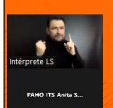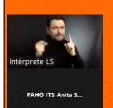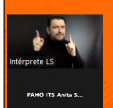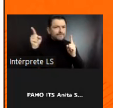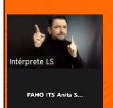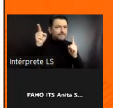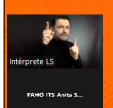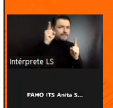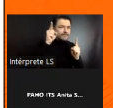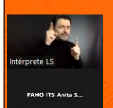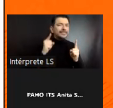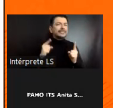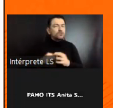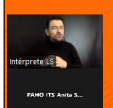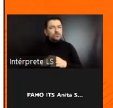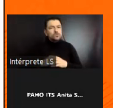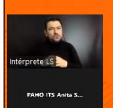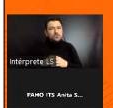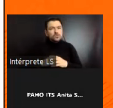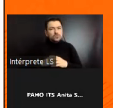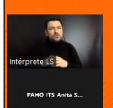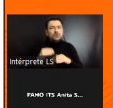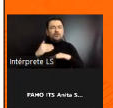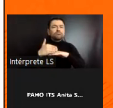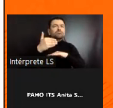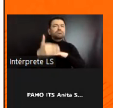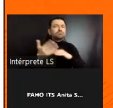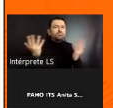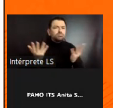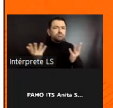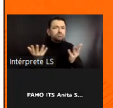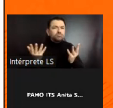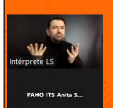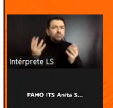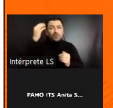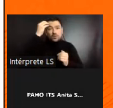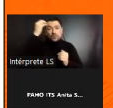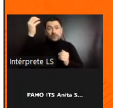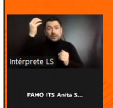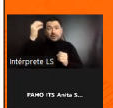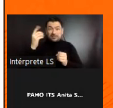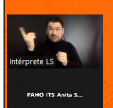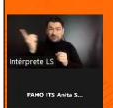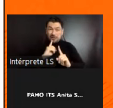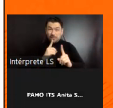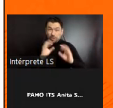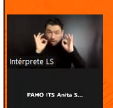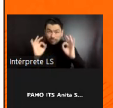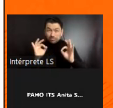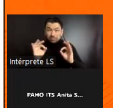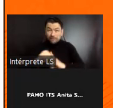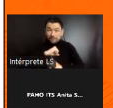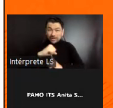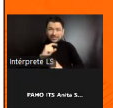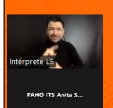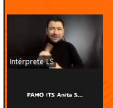traen una respuesta lenta de pronto de los gobiernos que tiene que ver con la intensidad de los desastres como